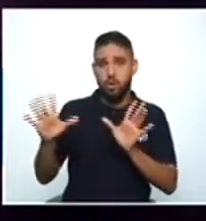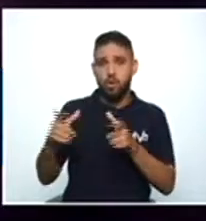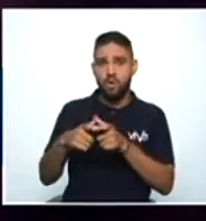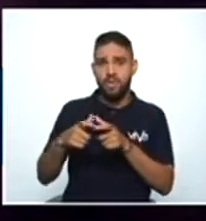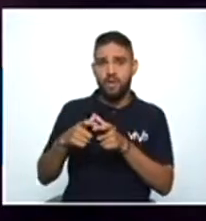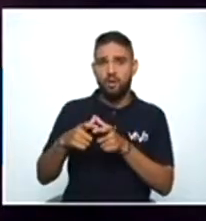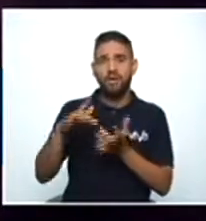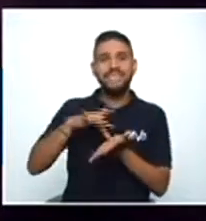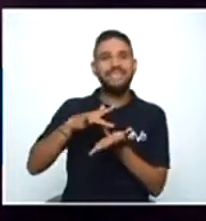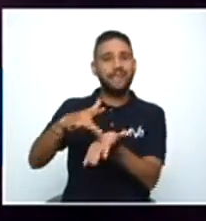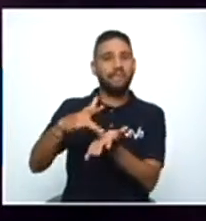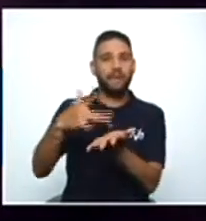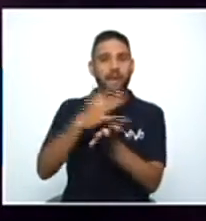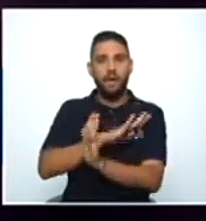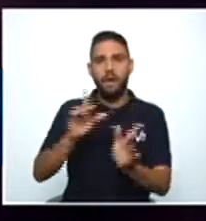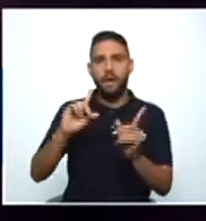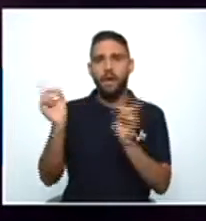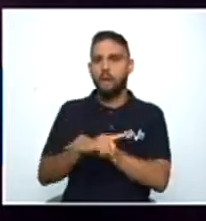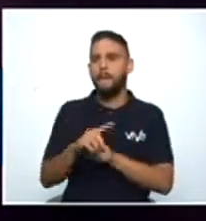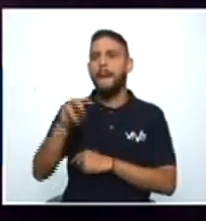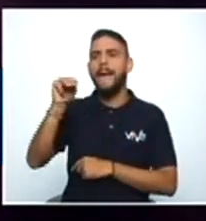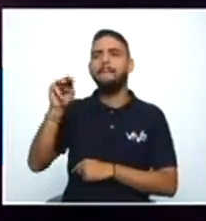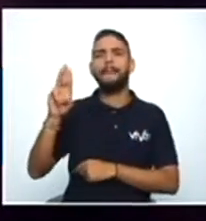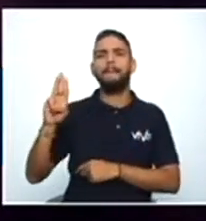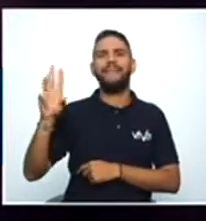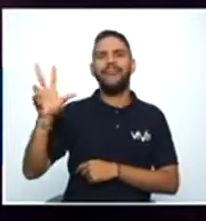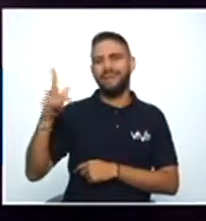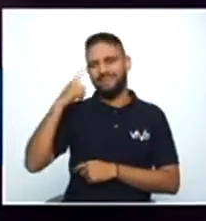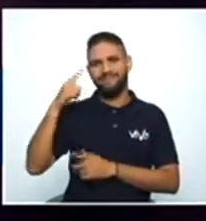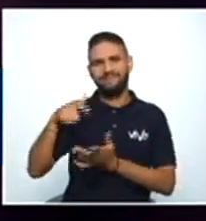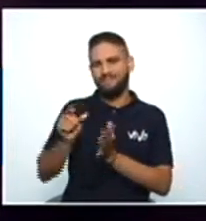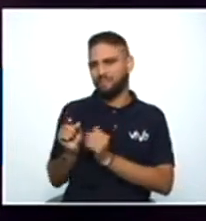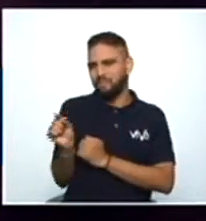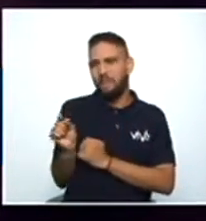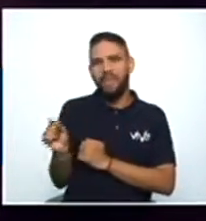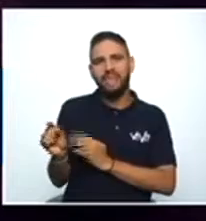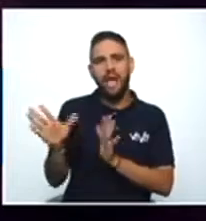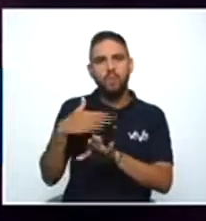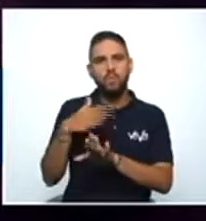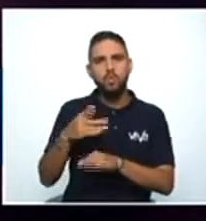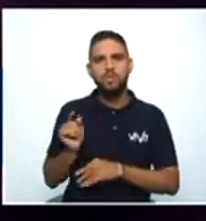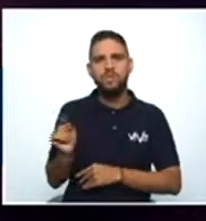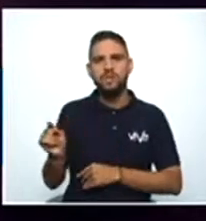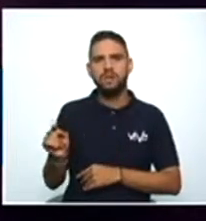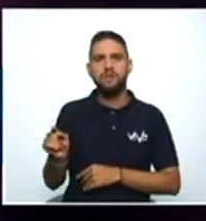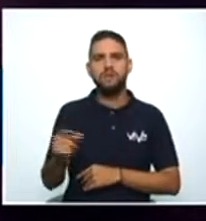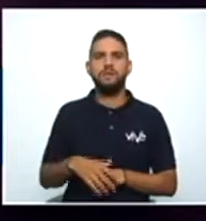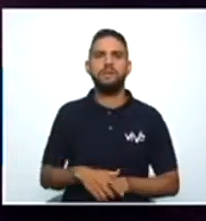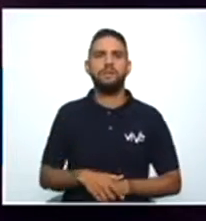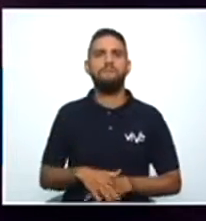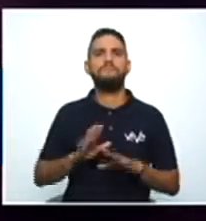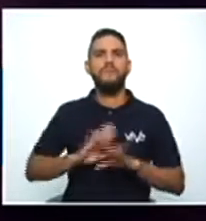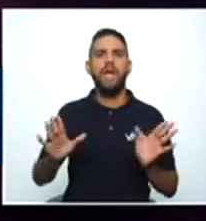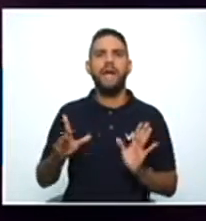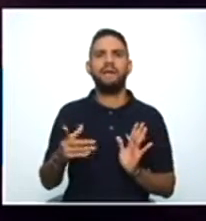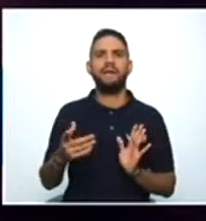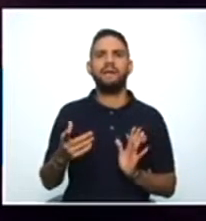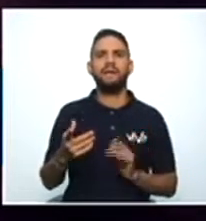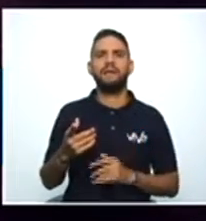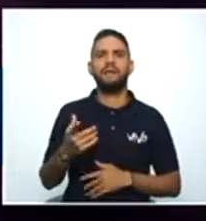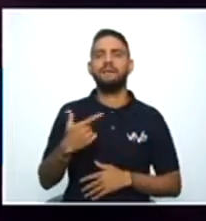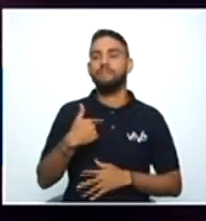civil a lo que es el mp3 obviamente eso viene y tiene implícito que ya no se venden un cd con